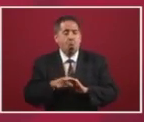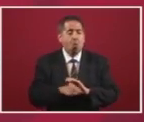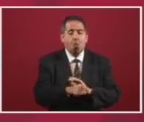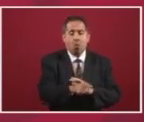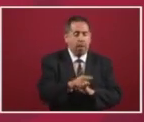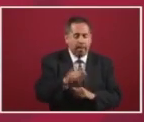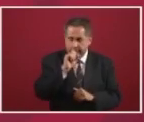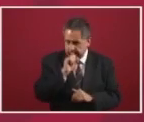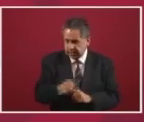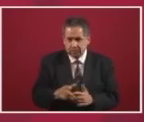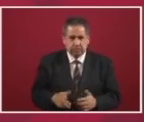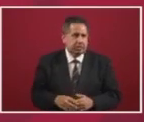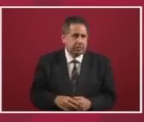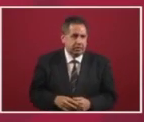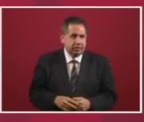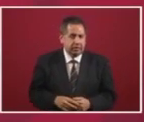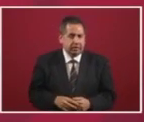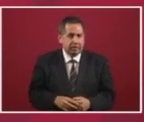Es decir,